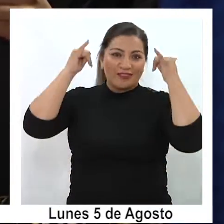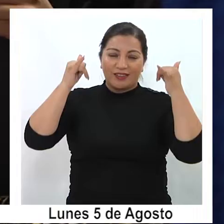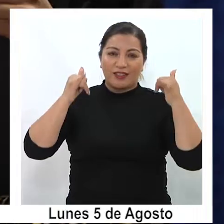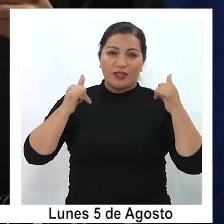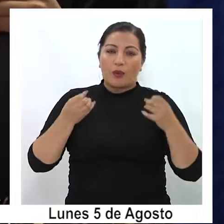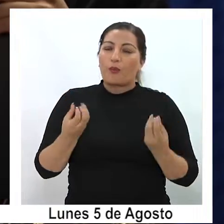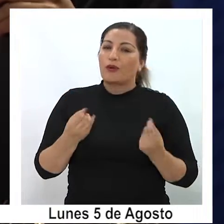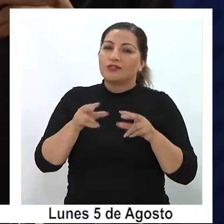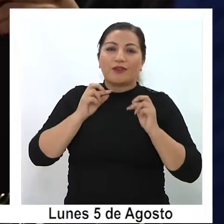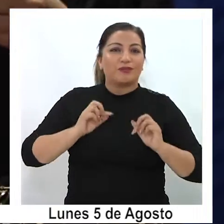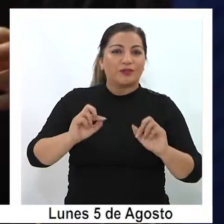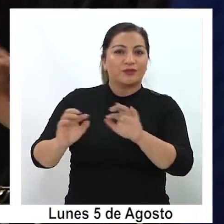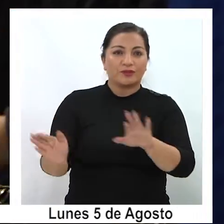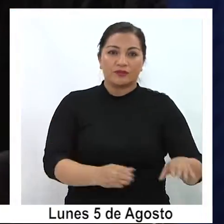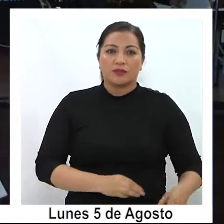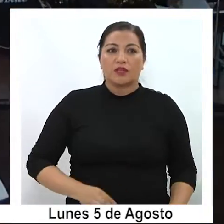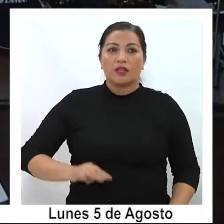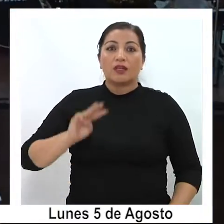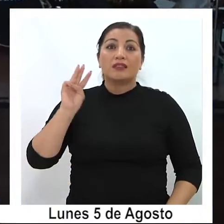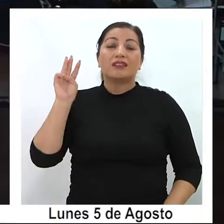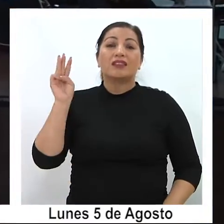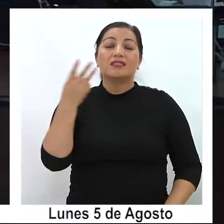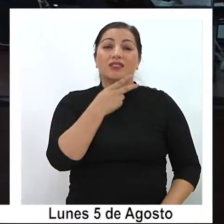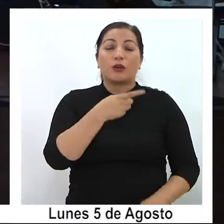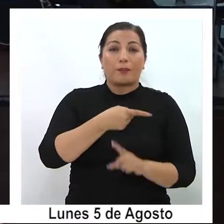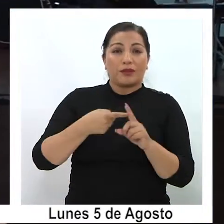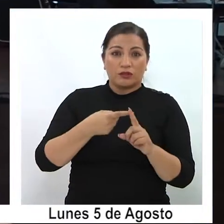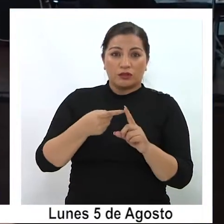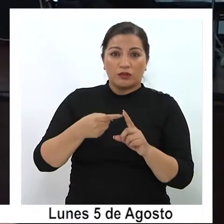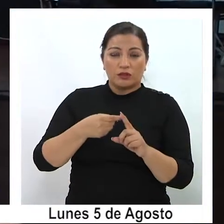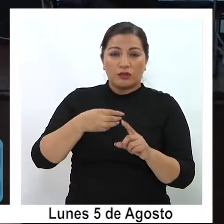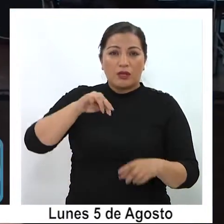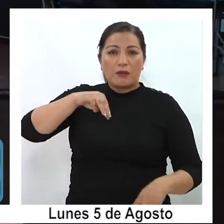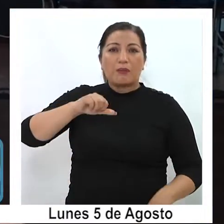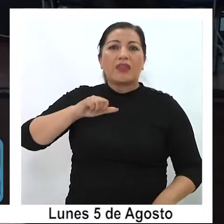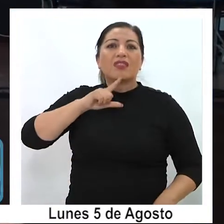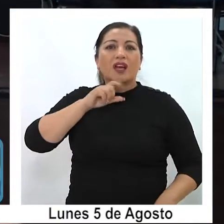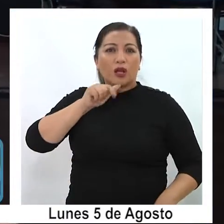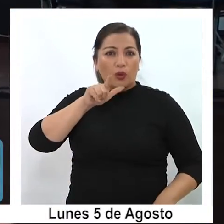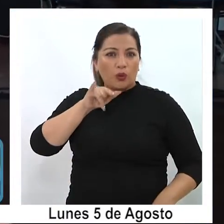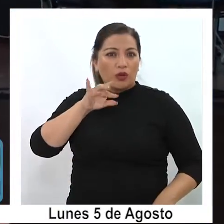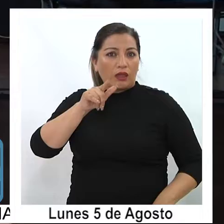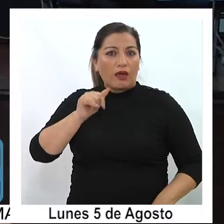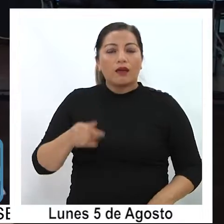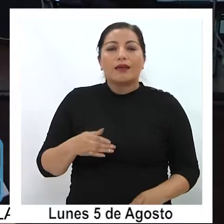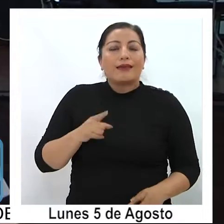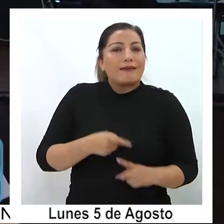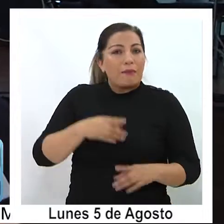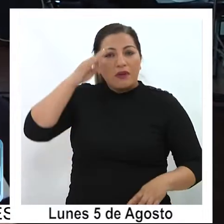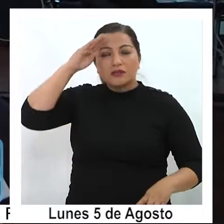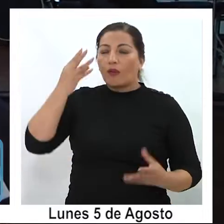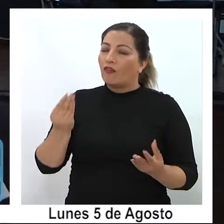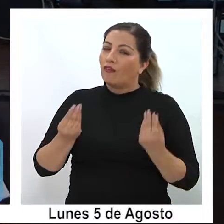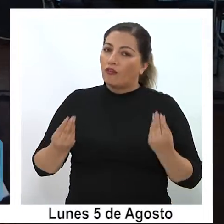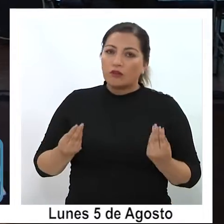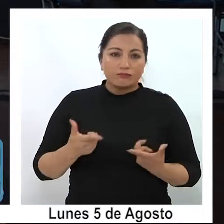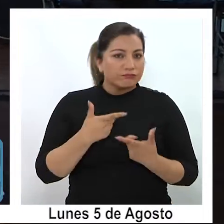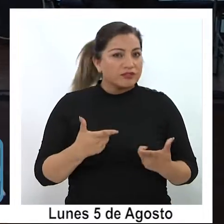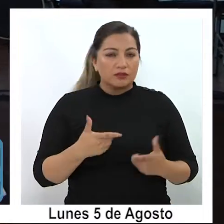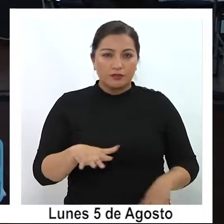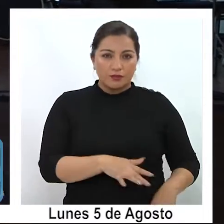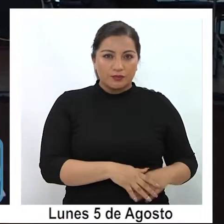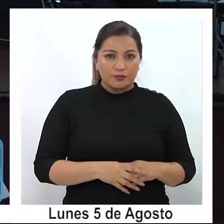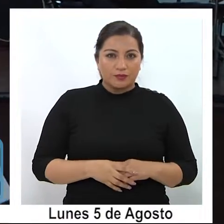van a dar hartas oportunidades. Voy en el tercero Metalurgia y bueno, esta experiencia ha sido súper buena, súper increíble porque